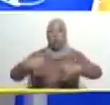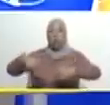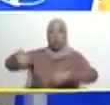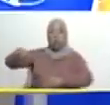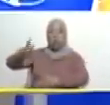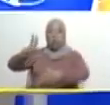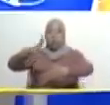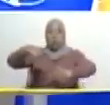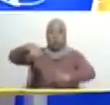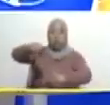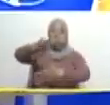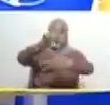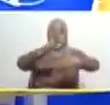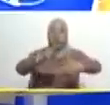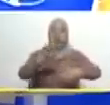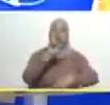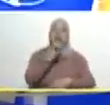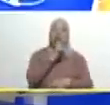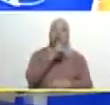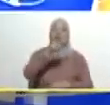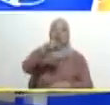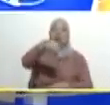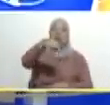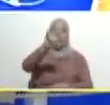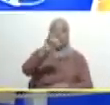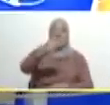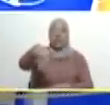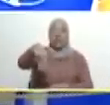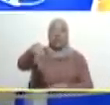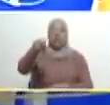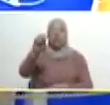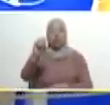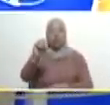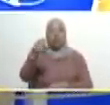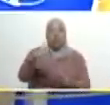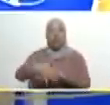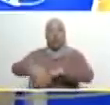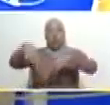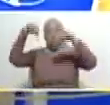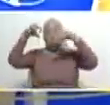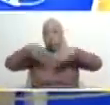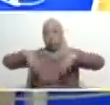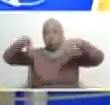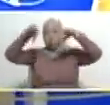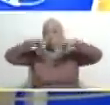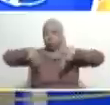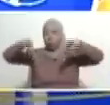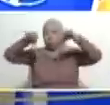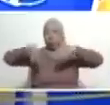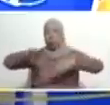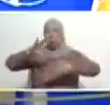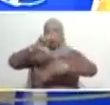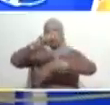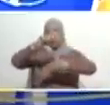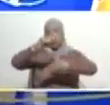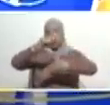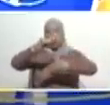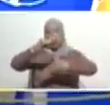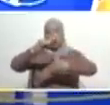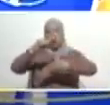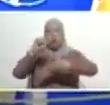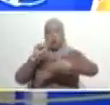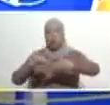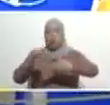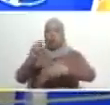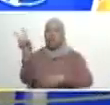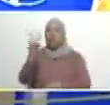de la Niña y el Niño. Y ahorita tenemos lluvias extremas sobre esta región del Caribe, sobre esta región